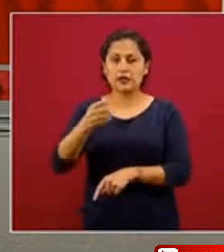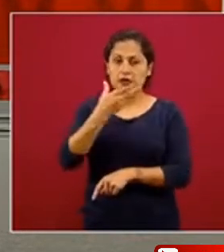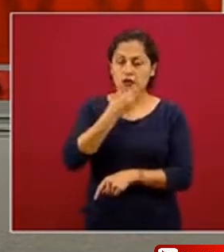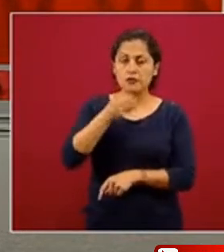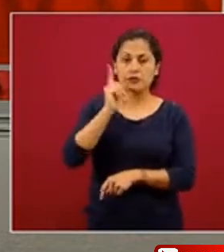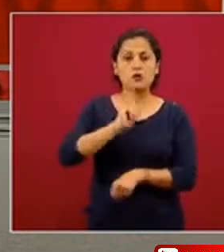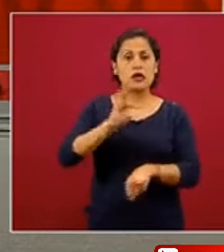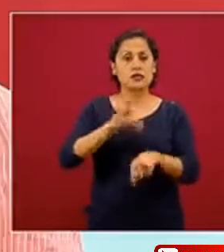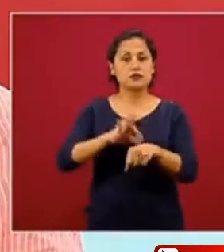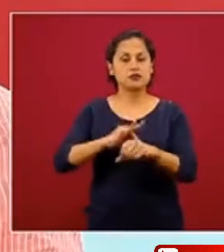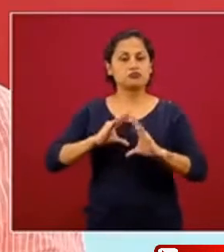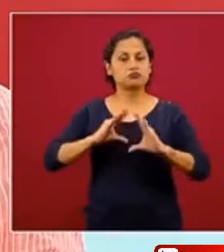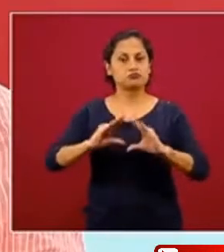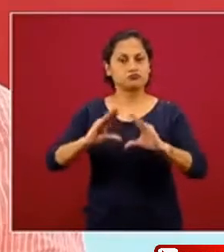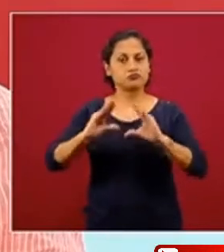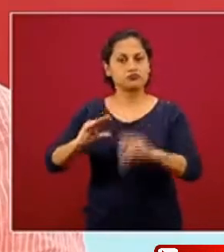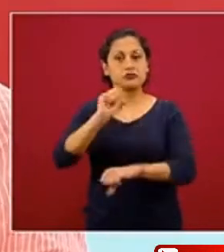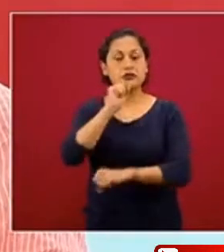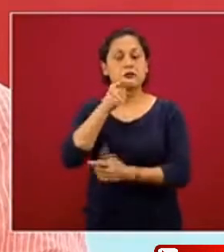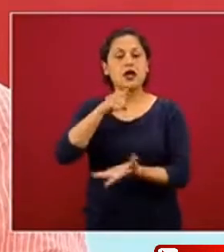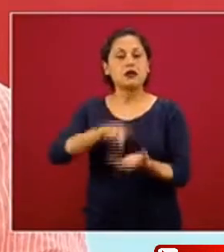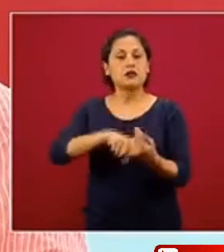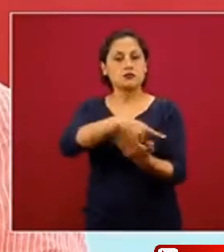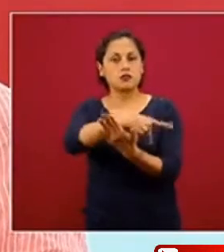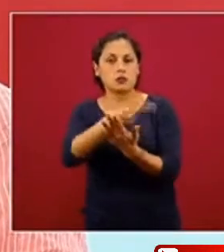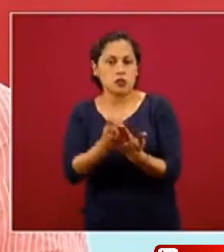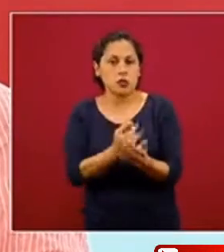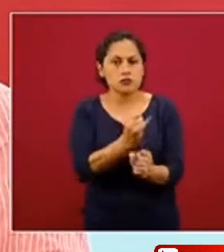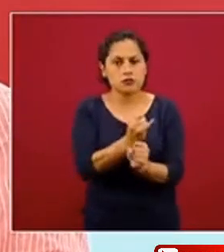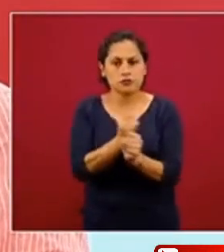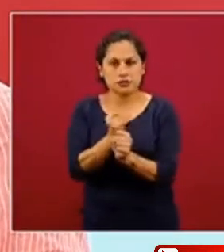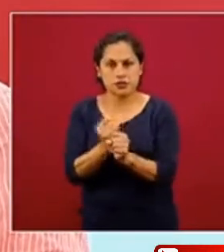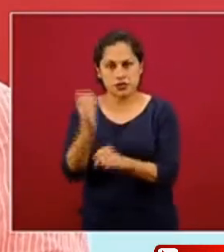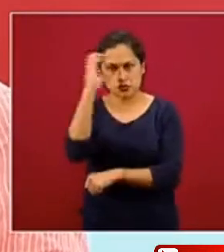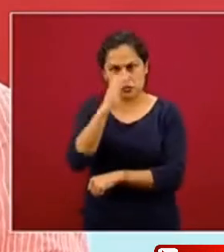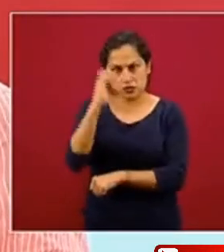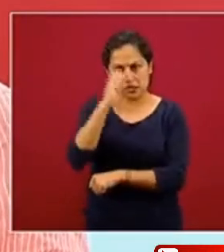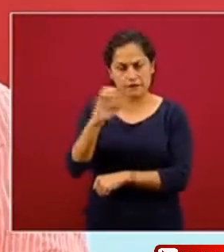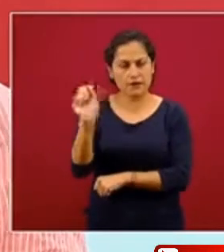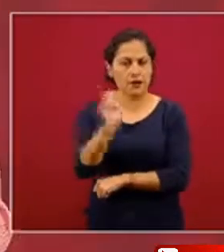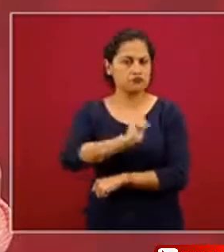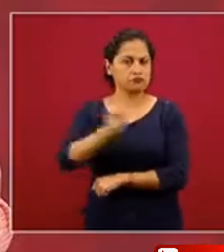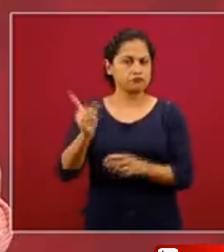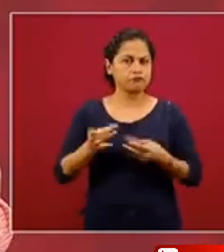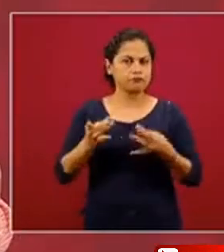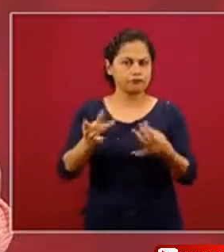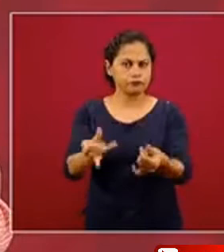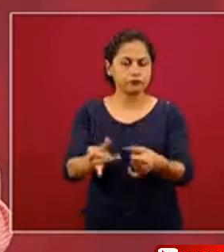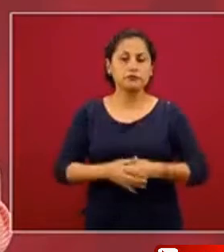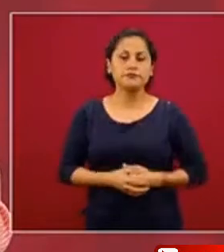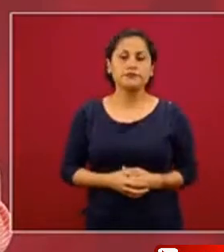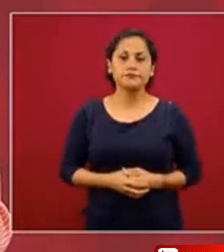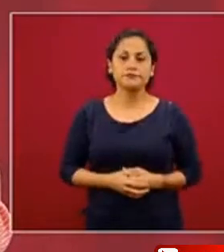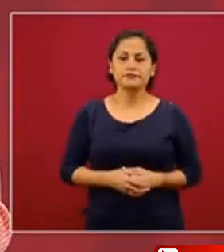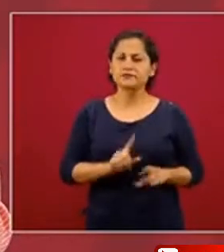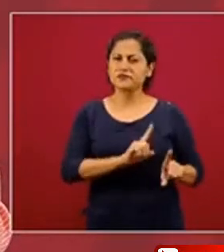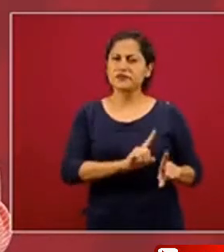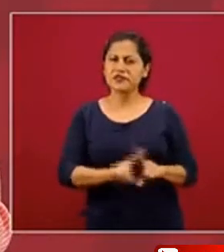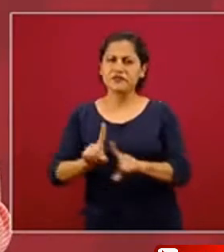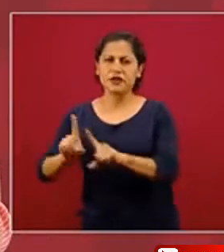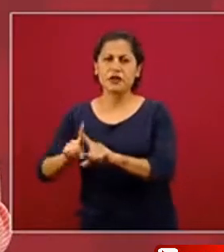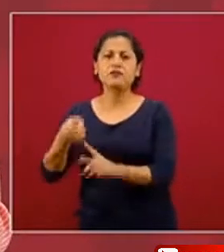tenemos programas de investigación científica de muy alto nivel de competencia. Entonces tenemos muchas cosas muy